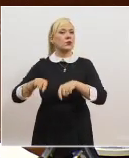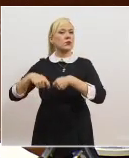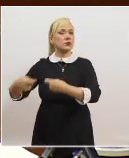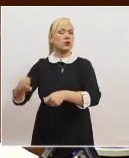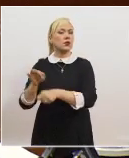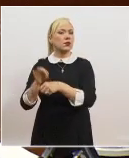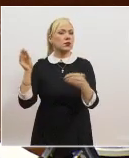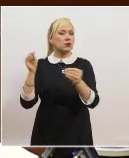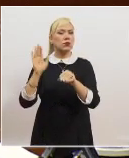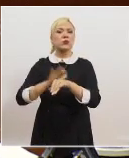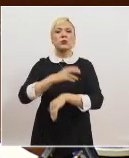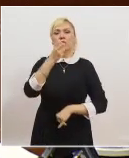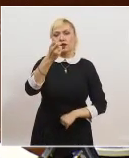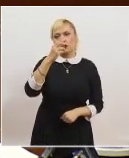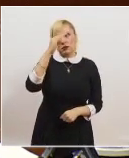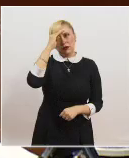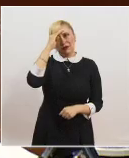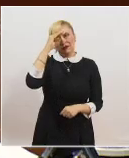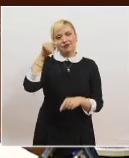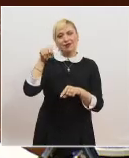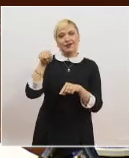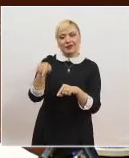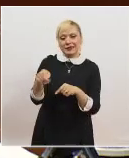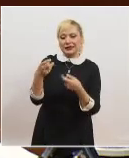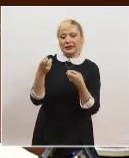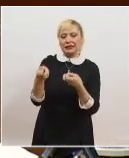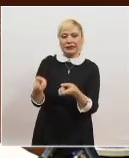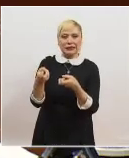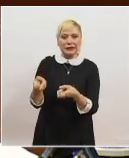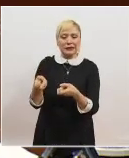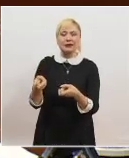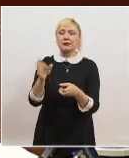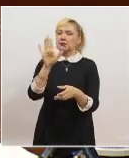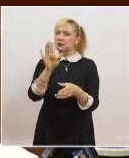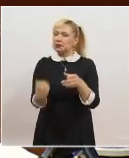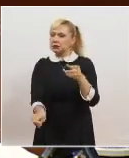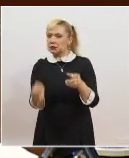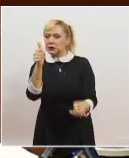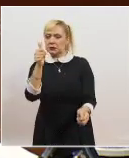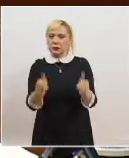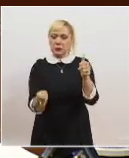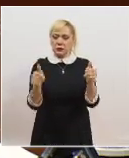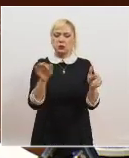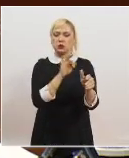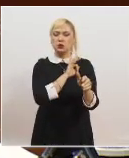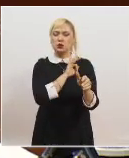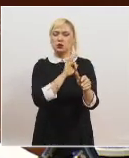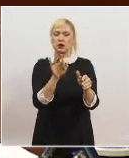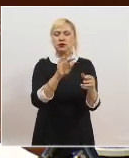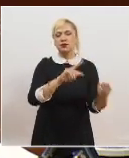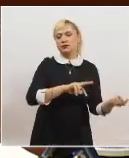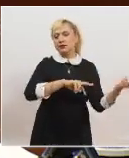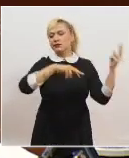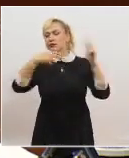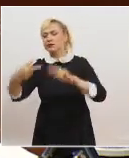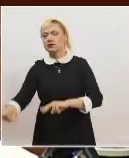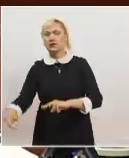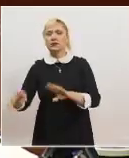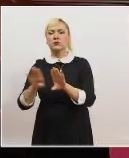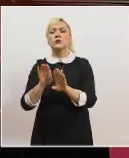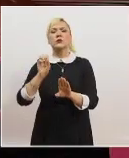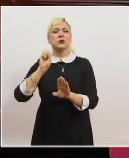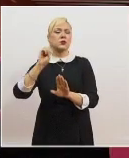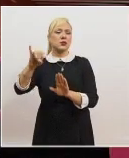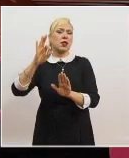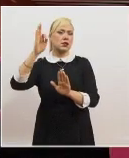lo que se considera que esa característica la hace equiparable para que pueda proceder este recurso de